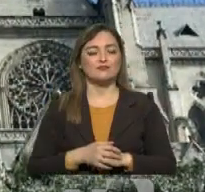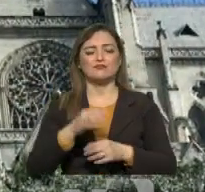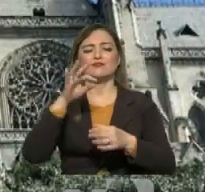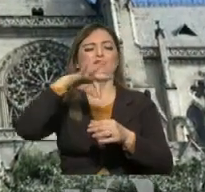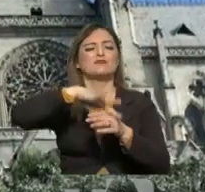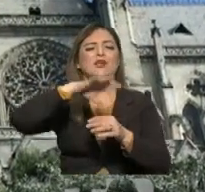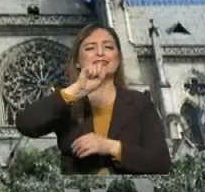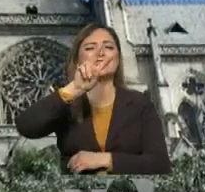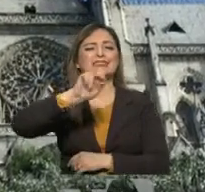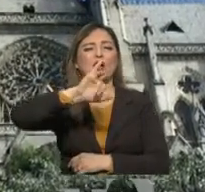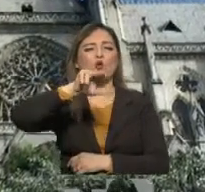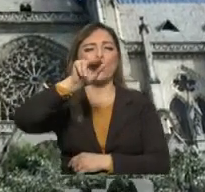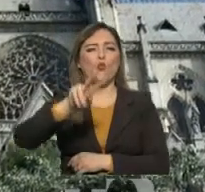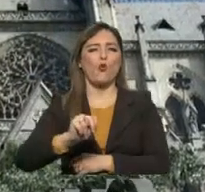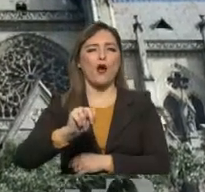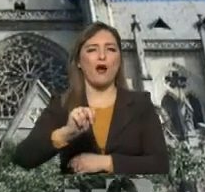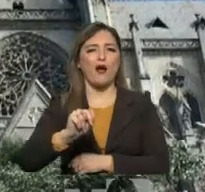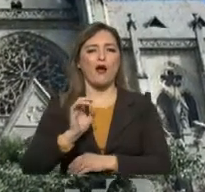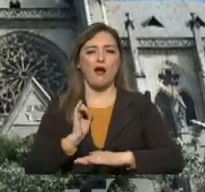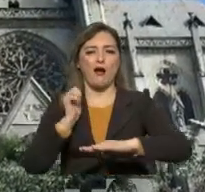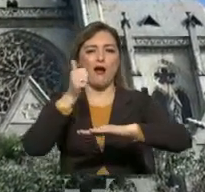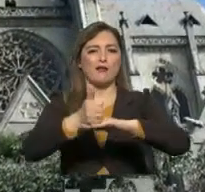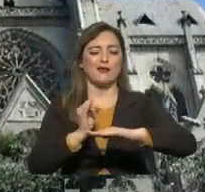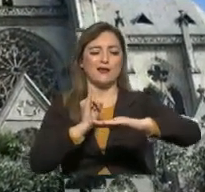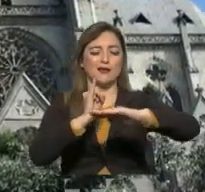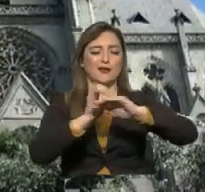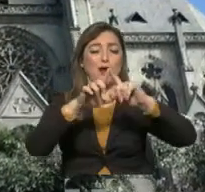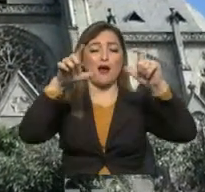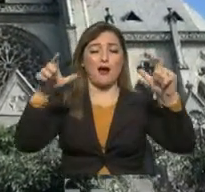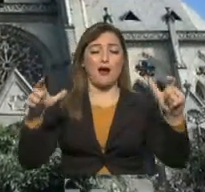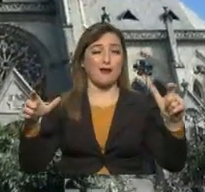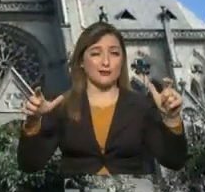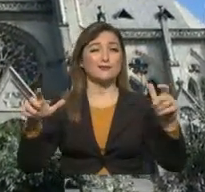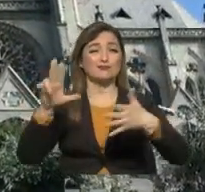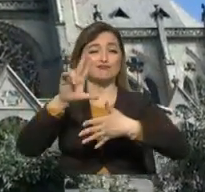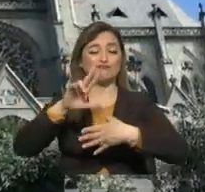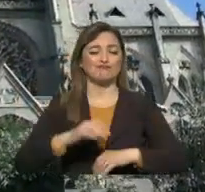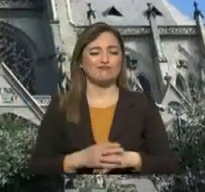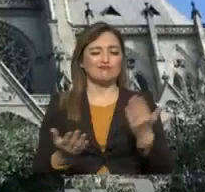Basílica de San Juan, es el templo neogótico más grande de América. Por su estructura y estilo, es comparada con la